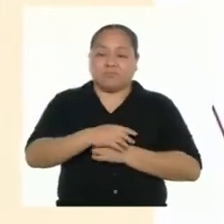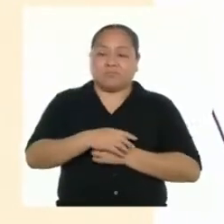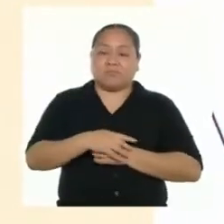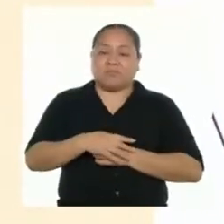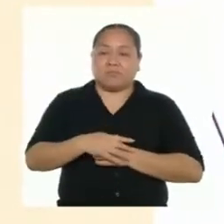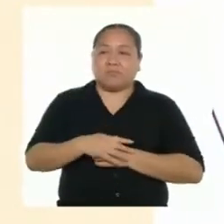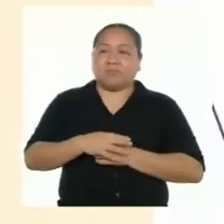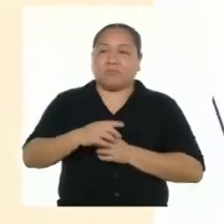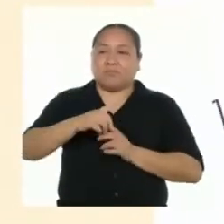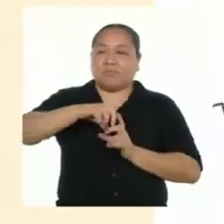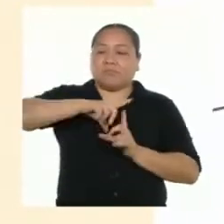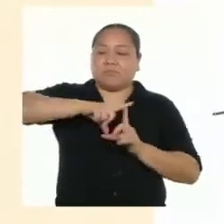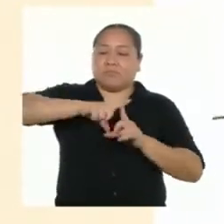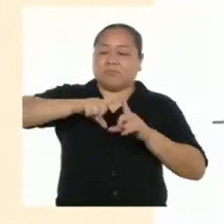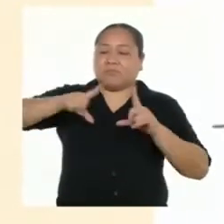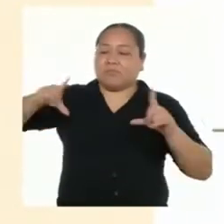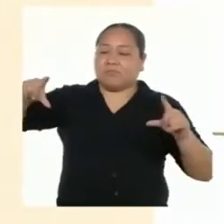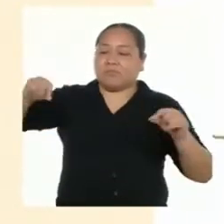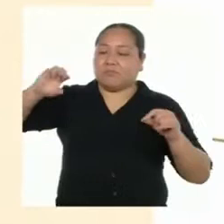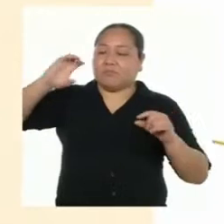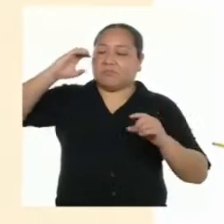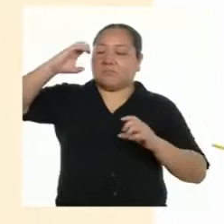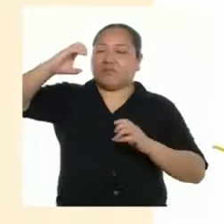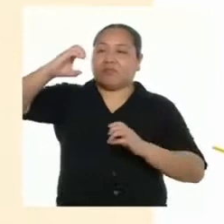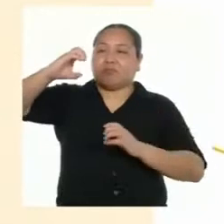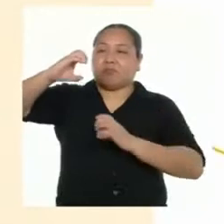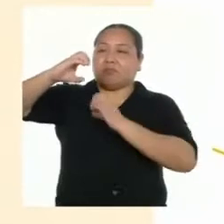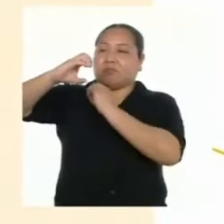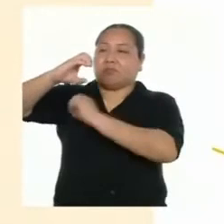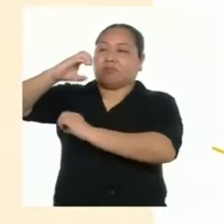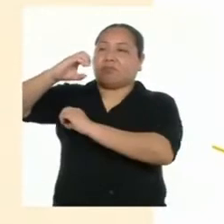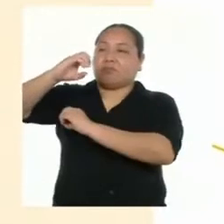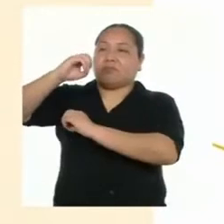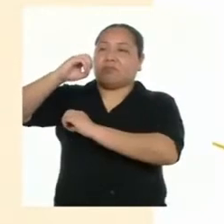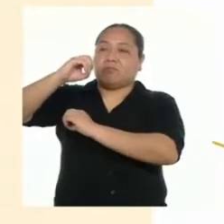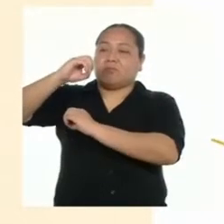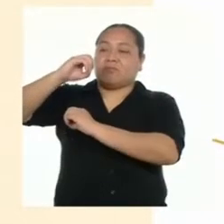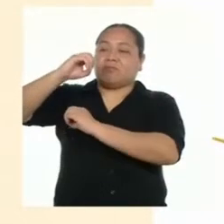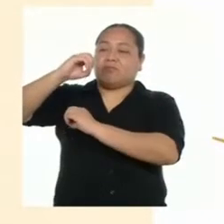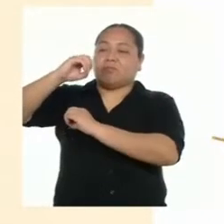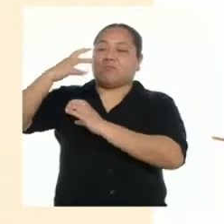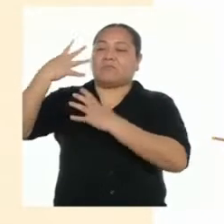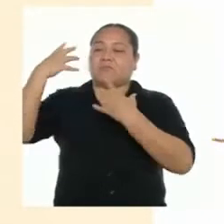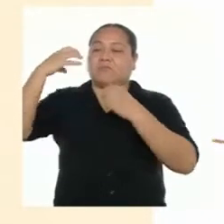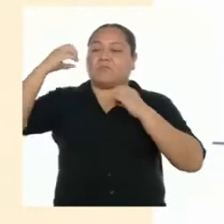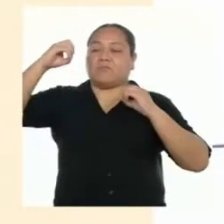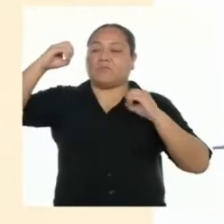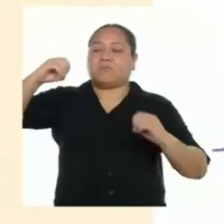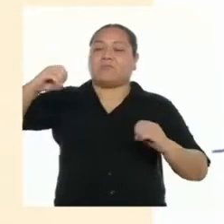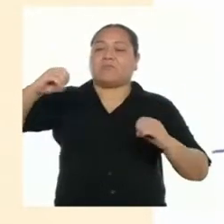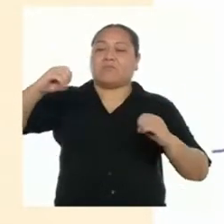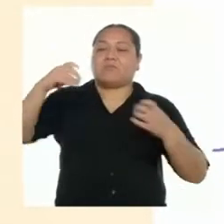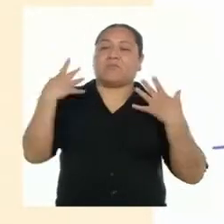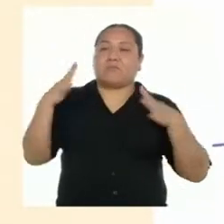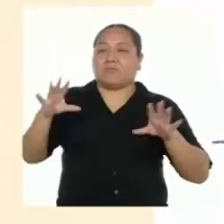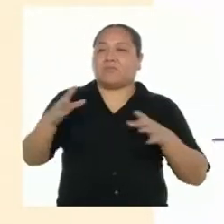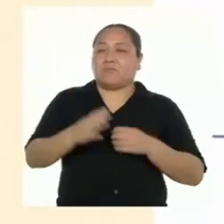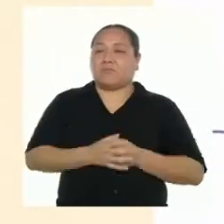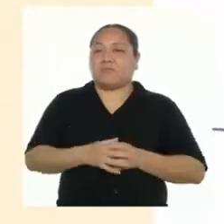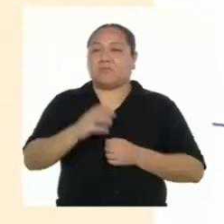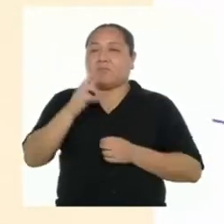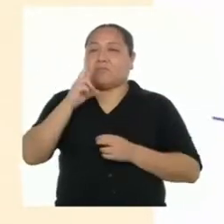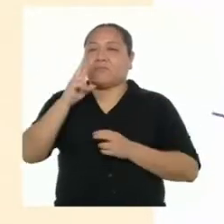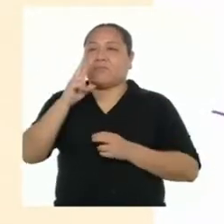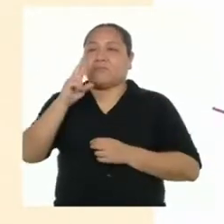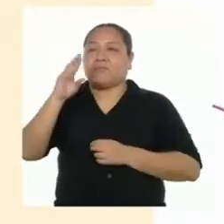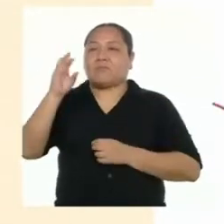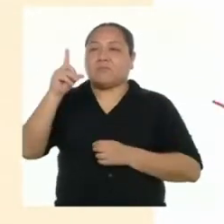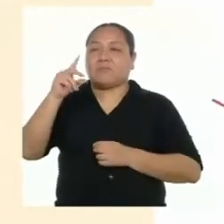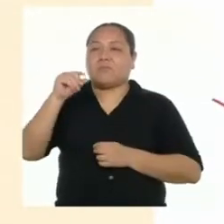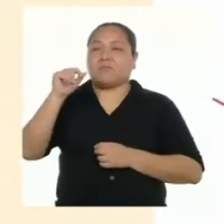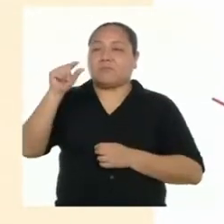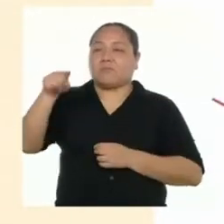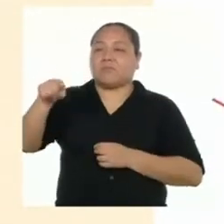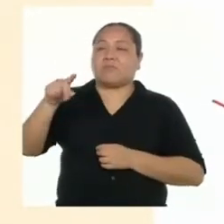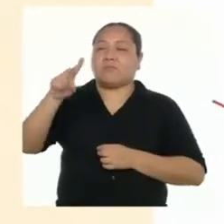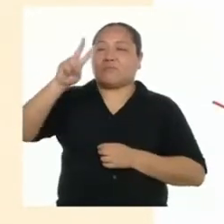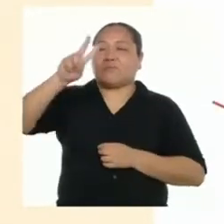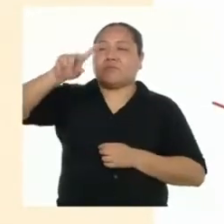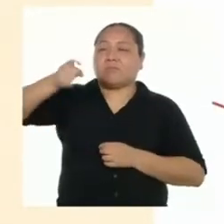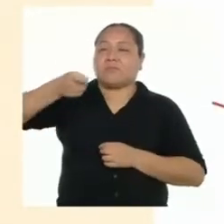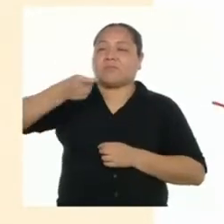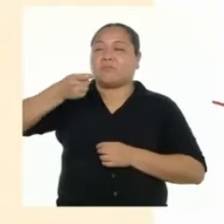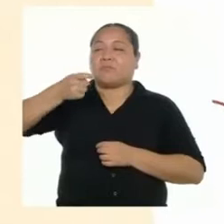un rectángulo y 2 circunferencias que serán las 2 bases del cilindro. Si el radio es de